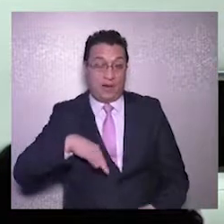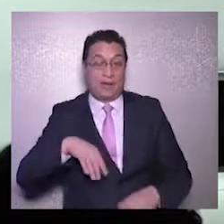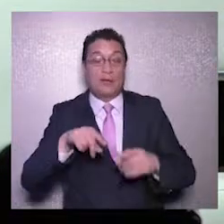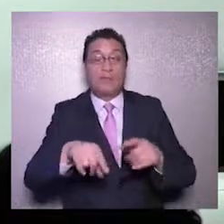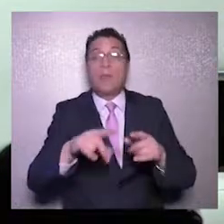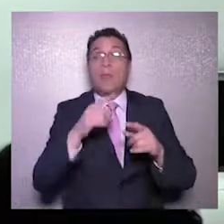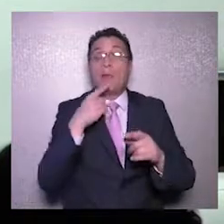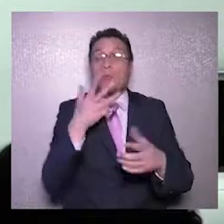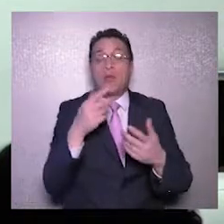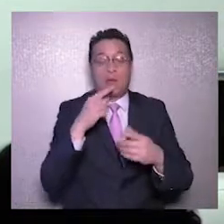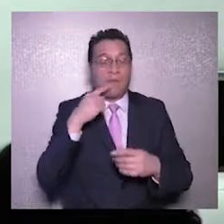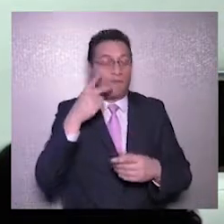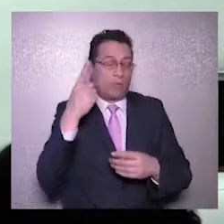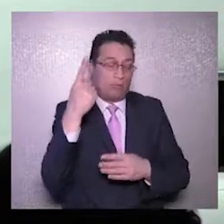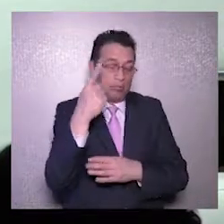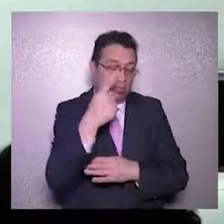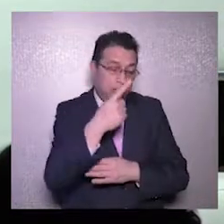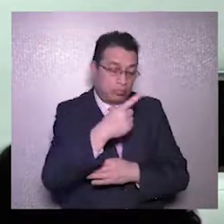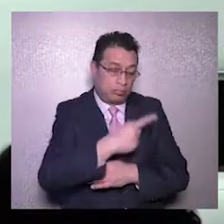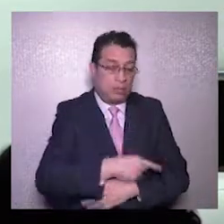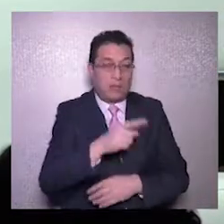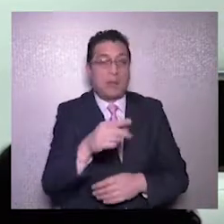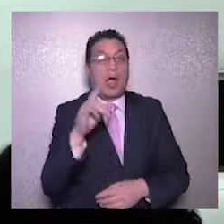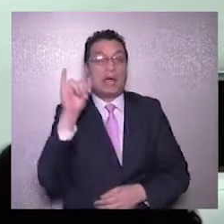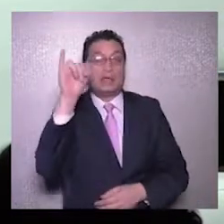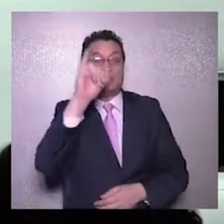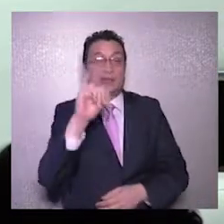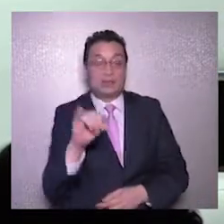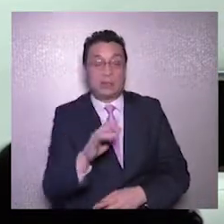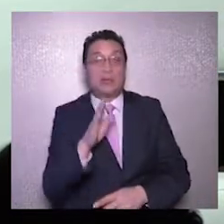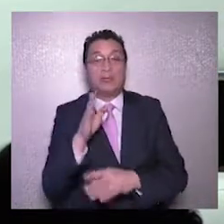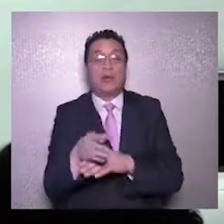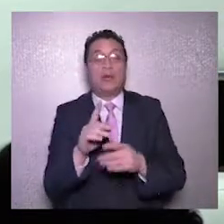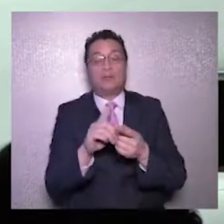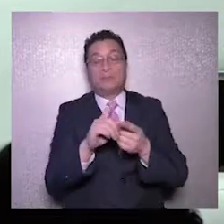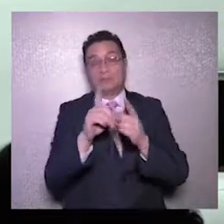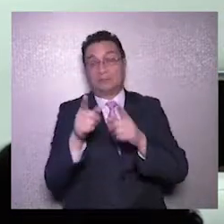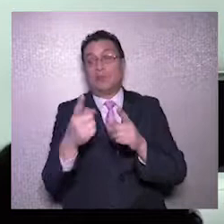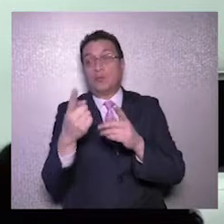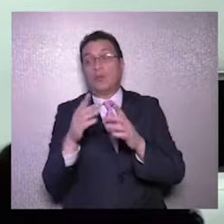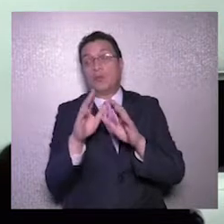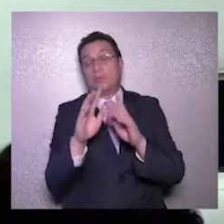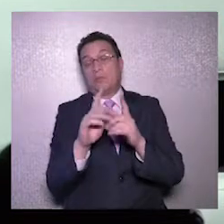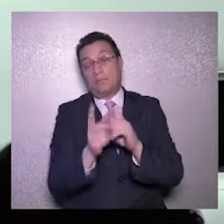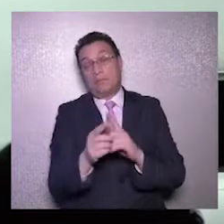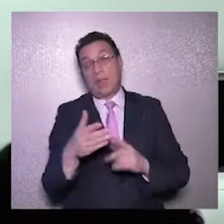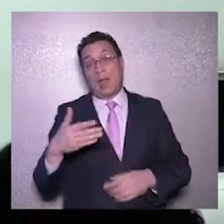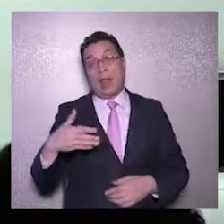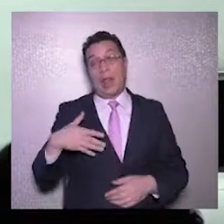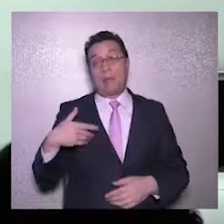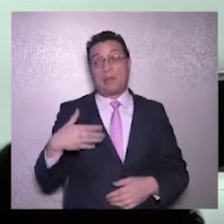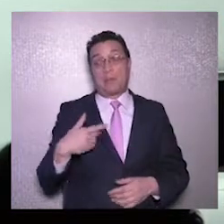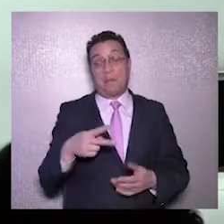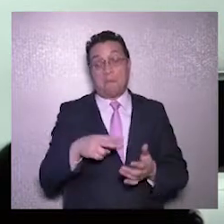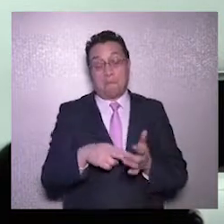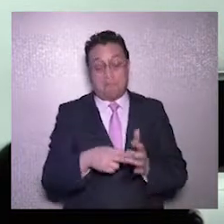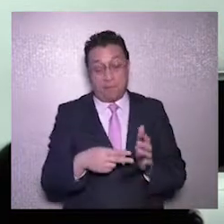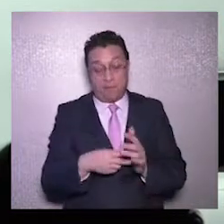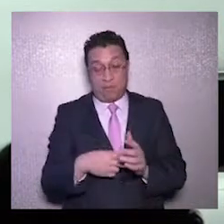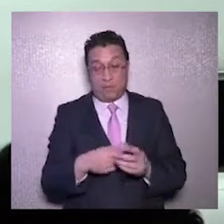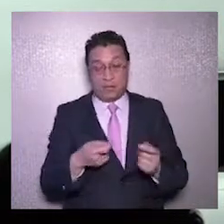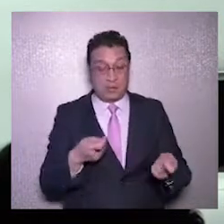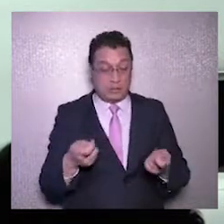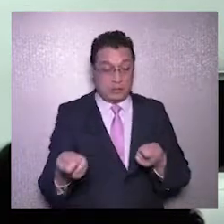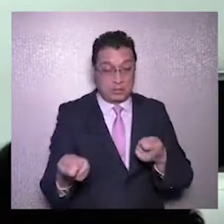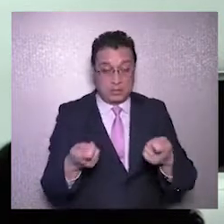de toda una vida de estar en el ISAPRE, dice, voy a ir a un sistema que, lamentablemente, por problemas, ¿no es cierto?, de